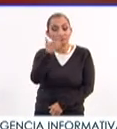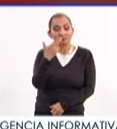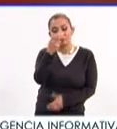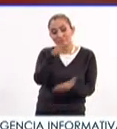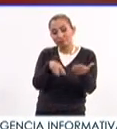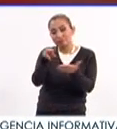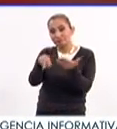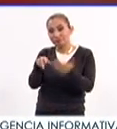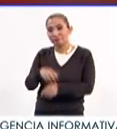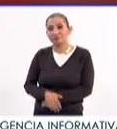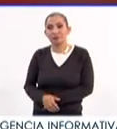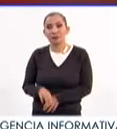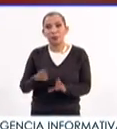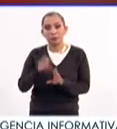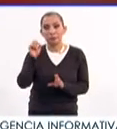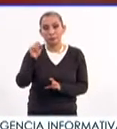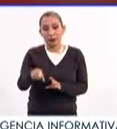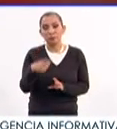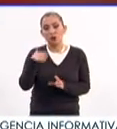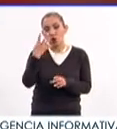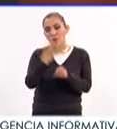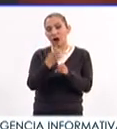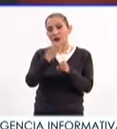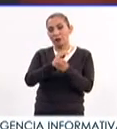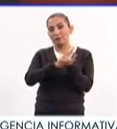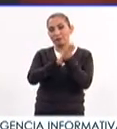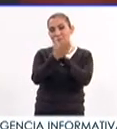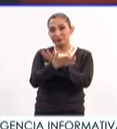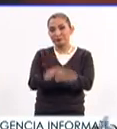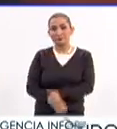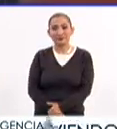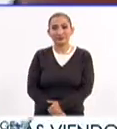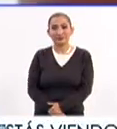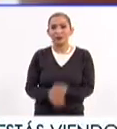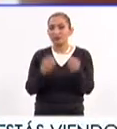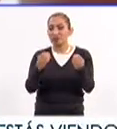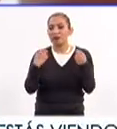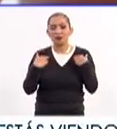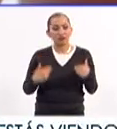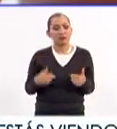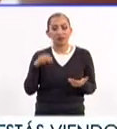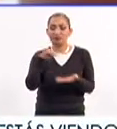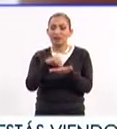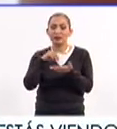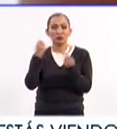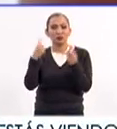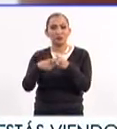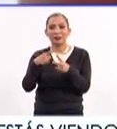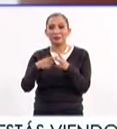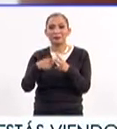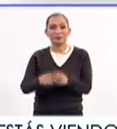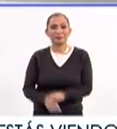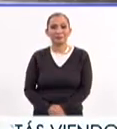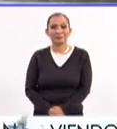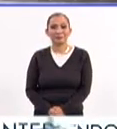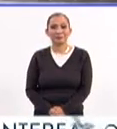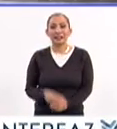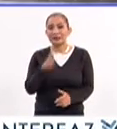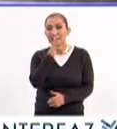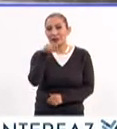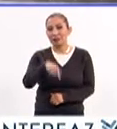eso como parte de la cuarta transformación. Mucho humanismo y muchas matemáticas.